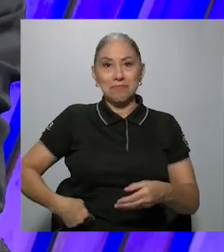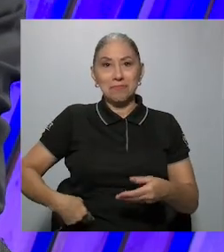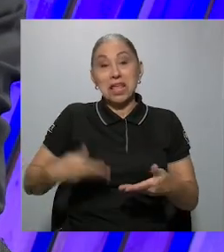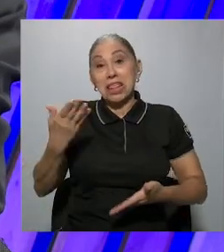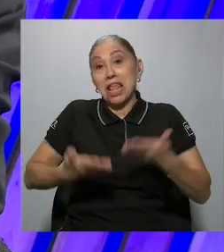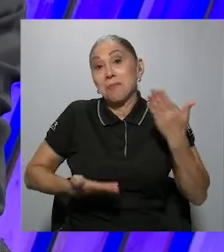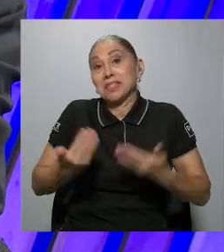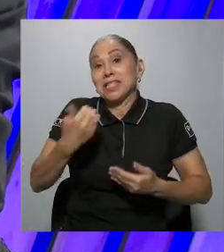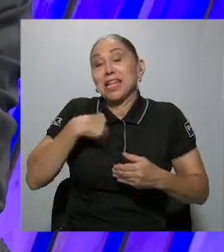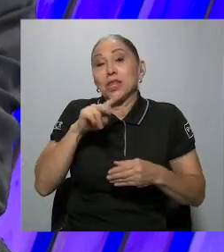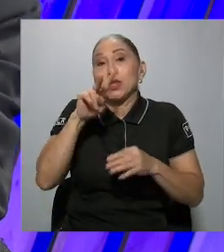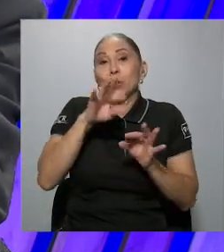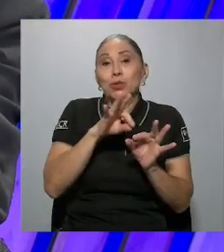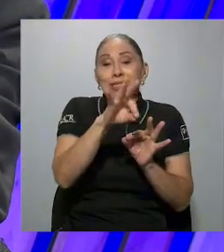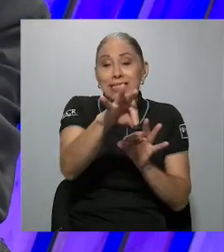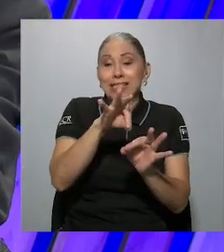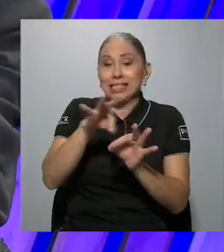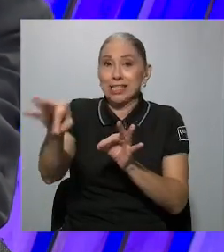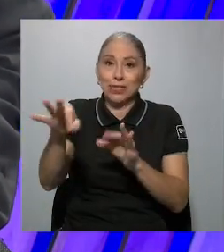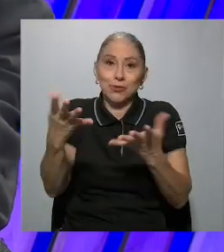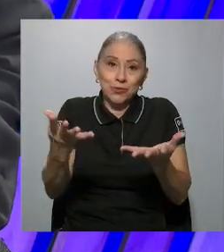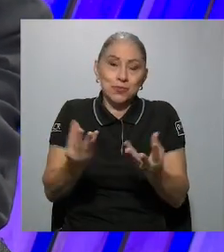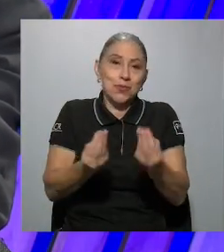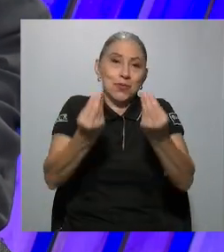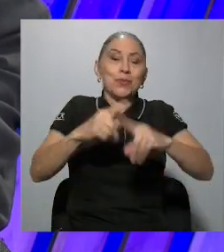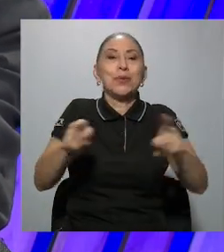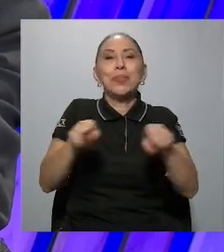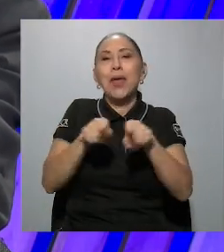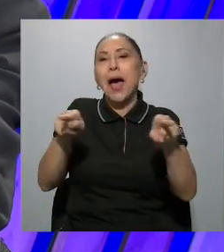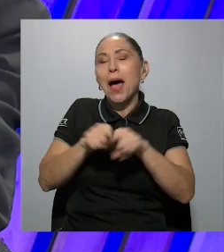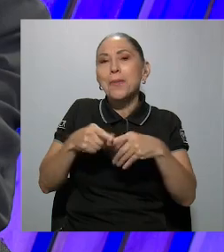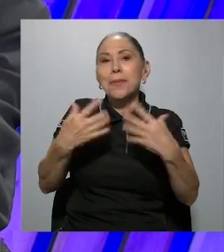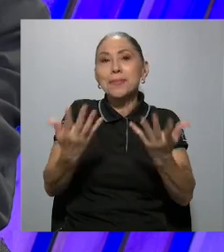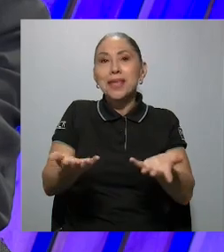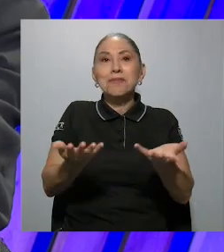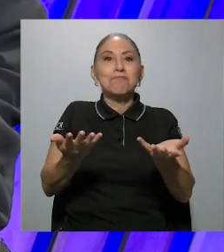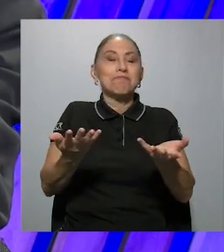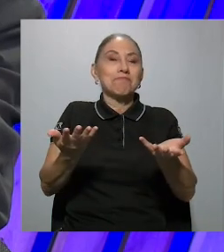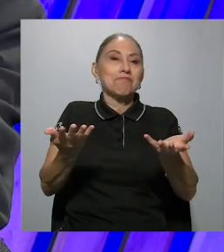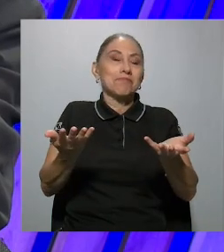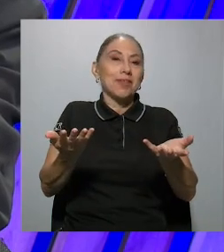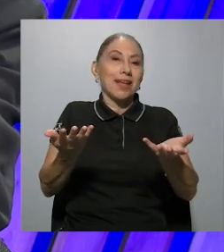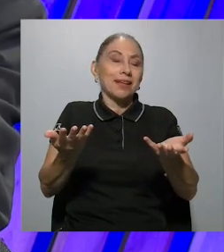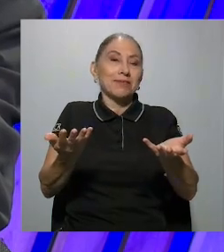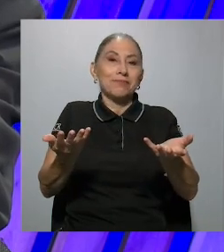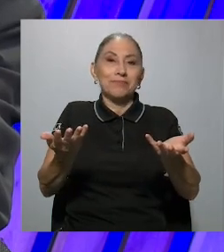2 distritos es mucho, pero también está por allá